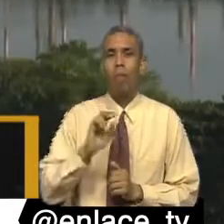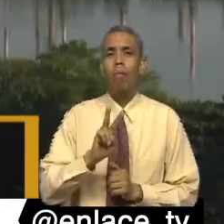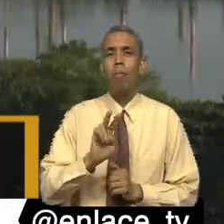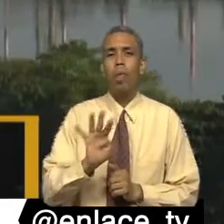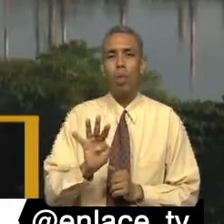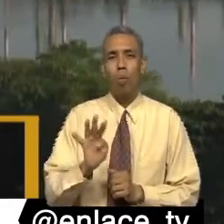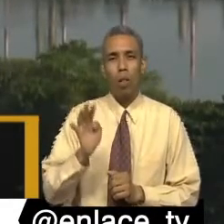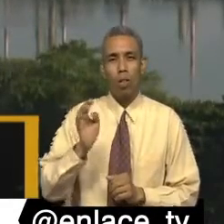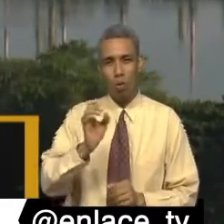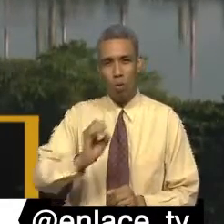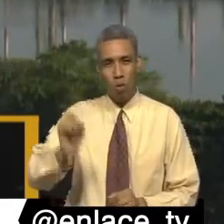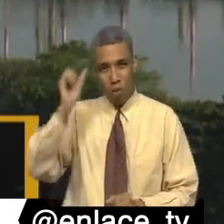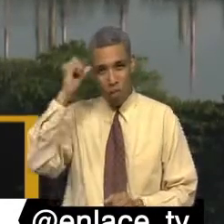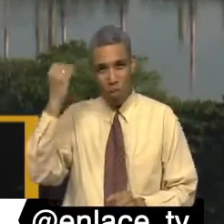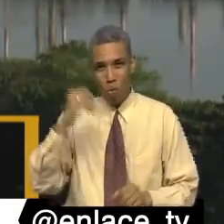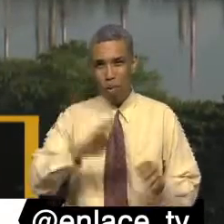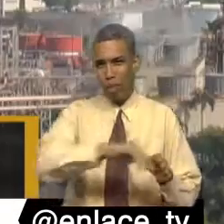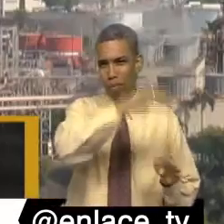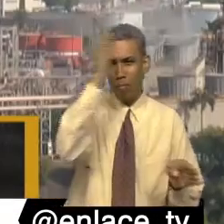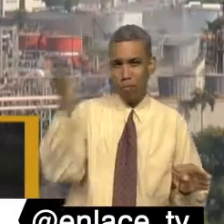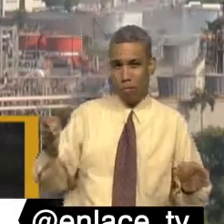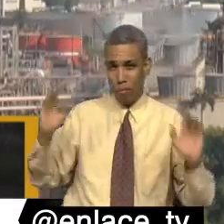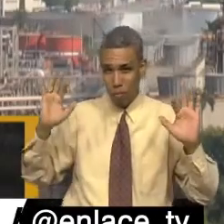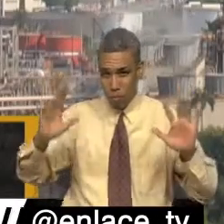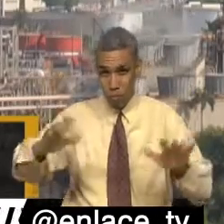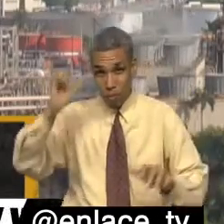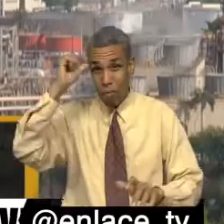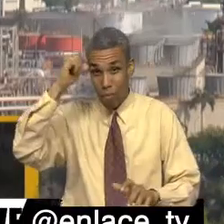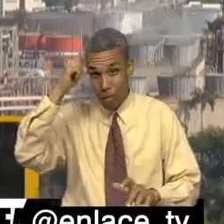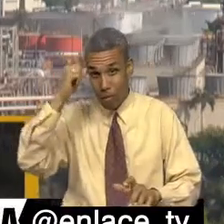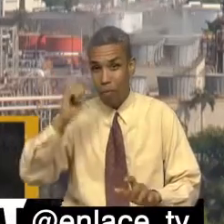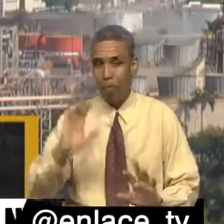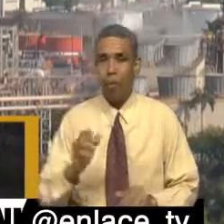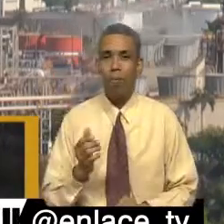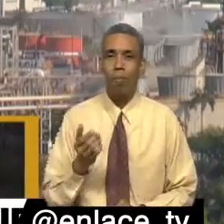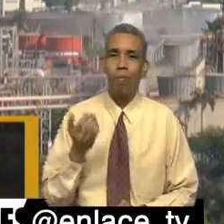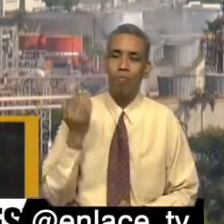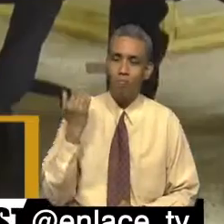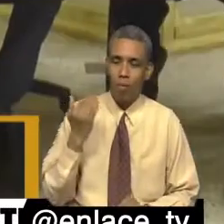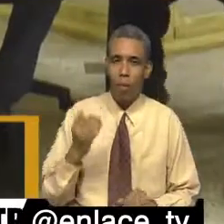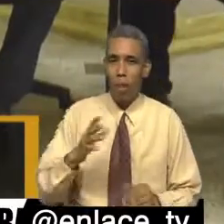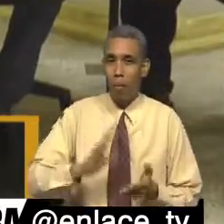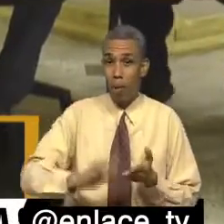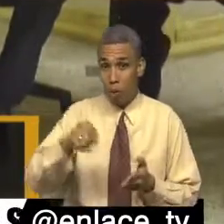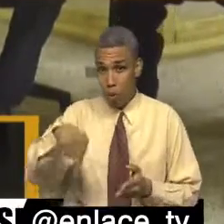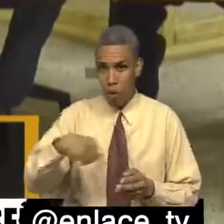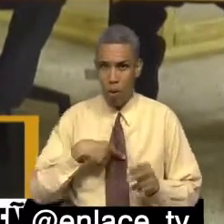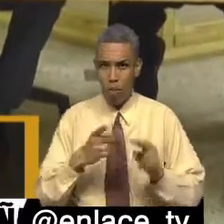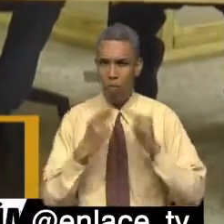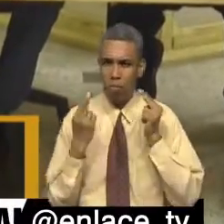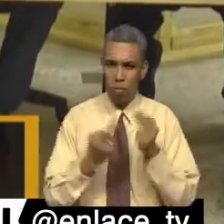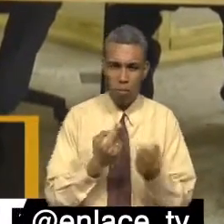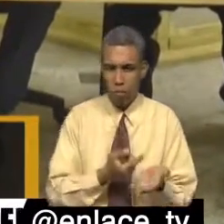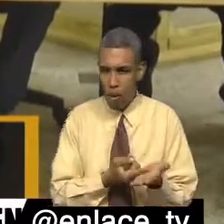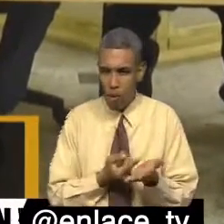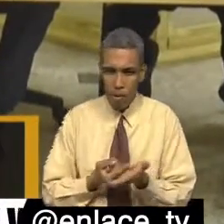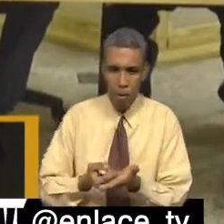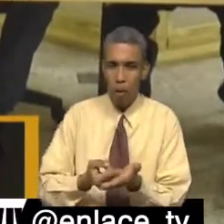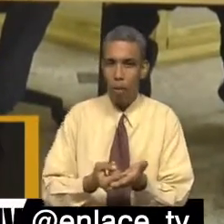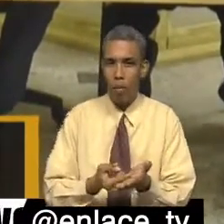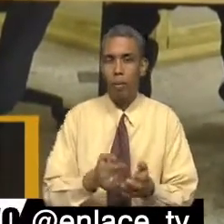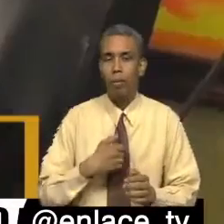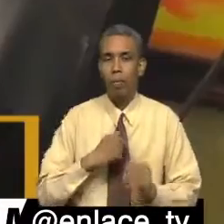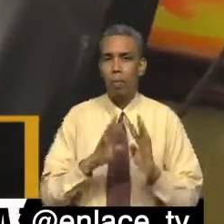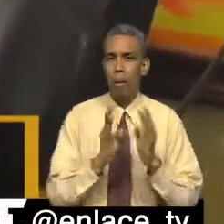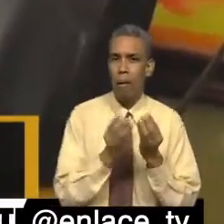por la noche aterrización y sin modernización de la refinería de Barranca Bermeja, donde participaron cada una de las partes. El Consejo de